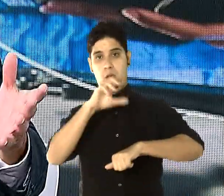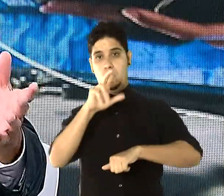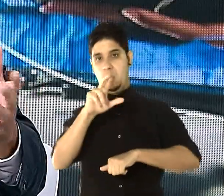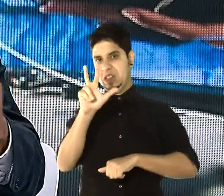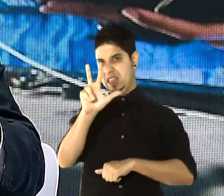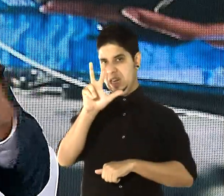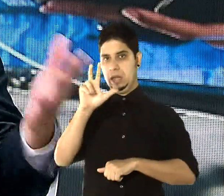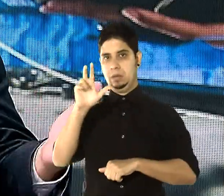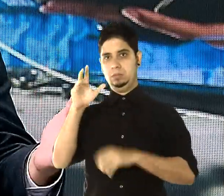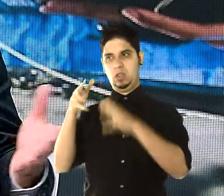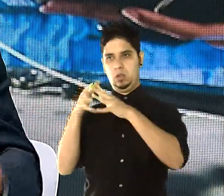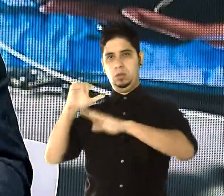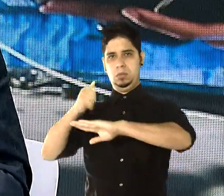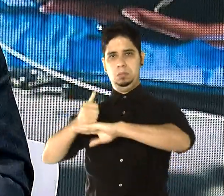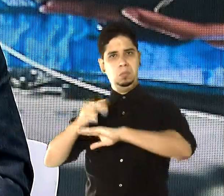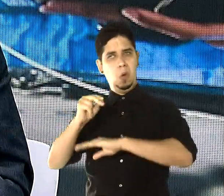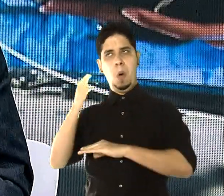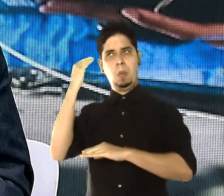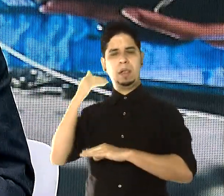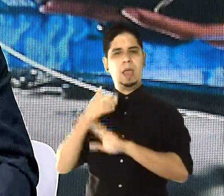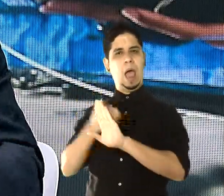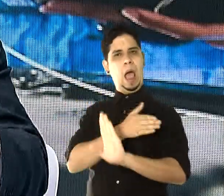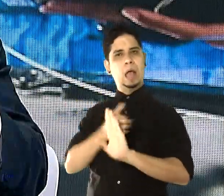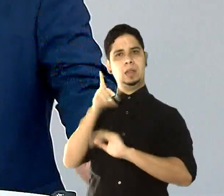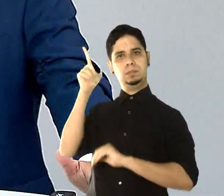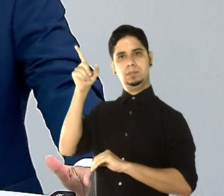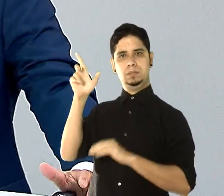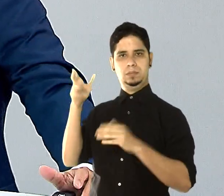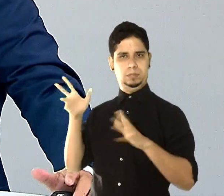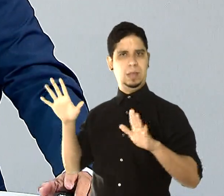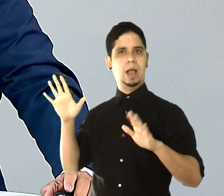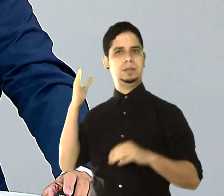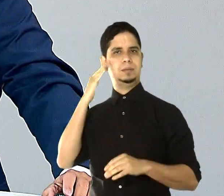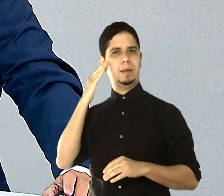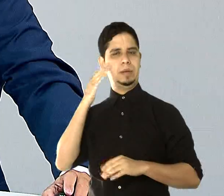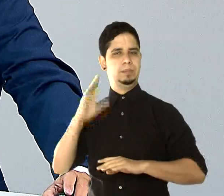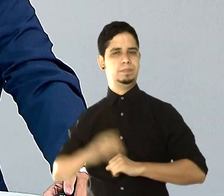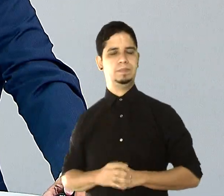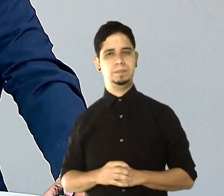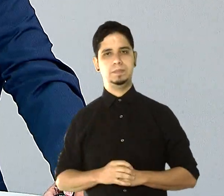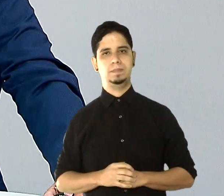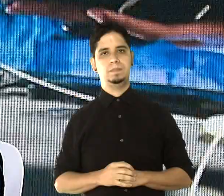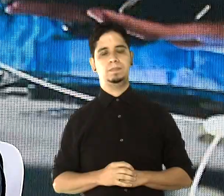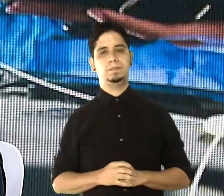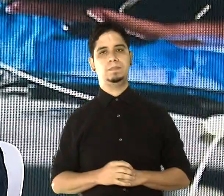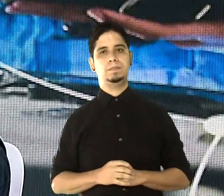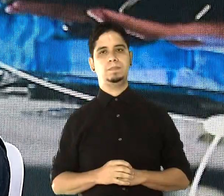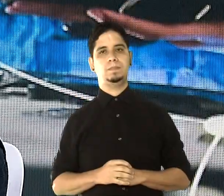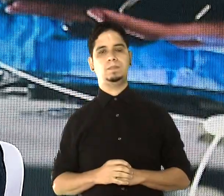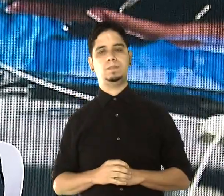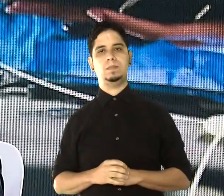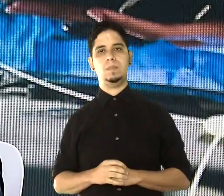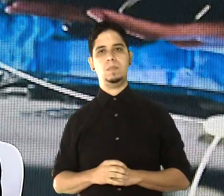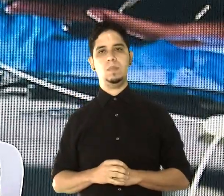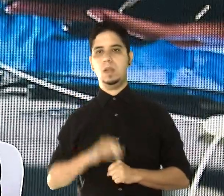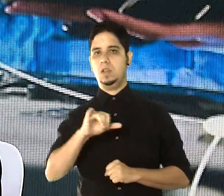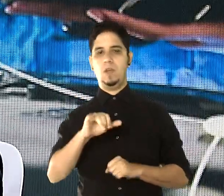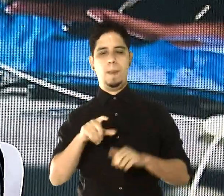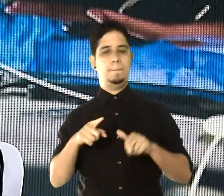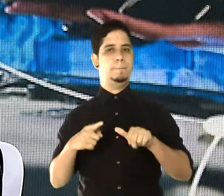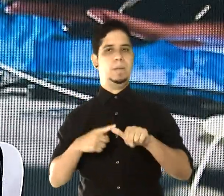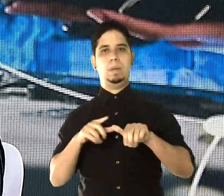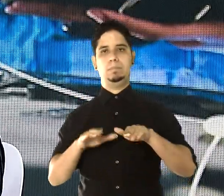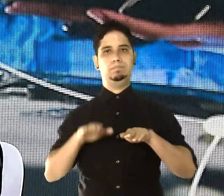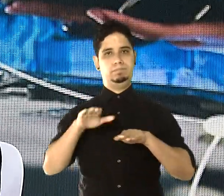los Estados Unidos, porque ya había ocurrido en otras instancias. Un precedente, y eso es algo entonces. Correcto. Y eso fue algo que dio pie